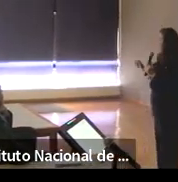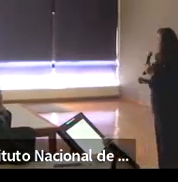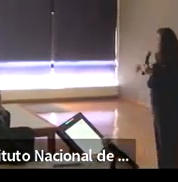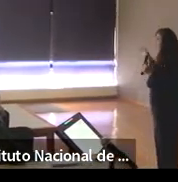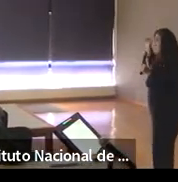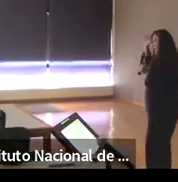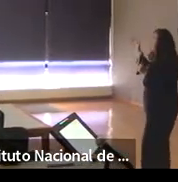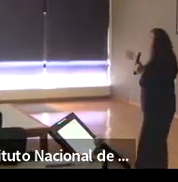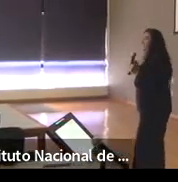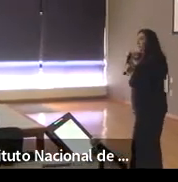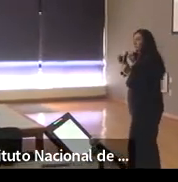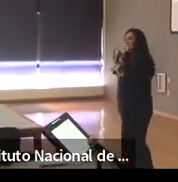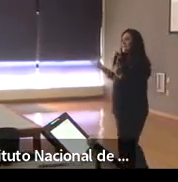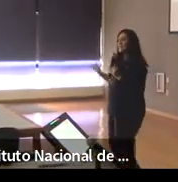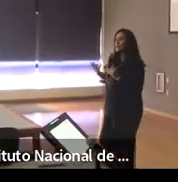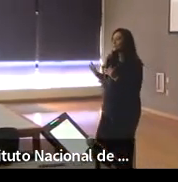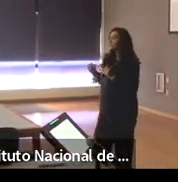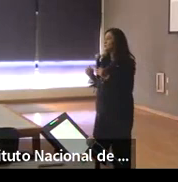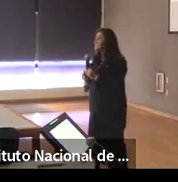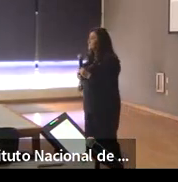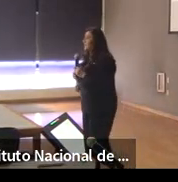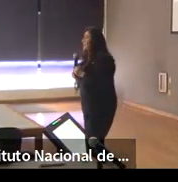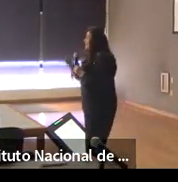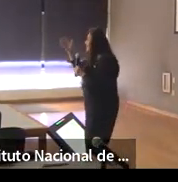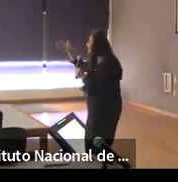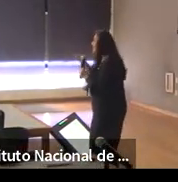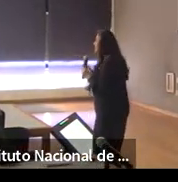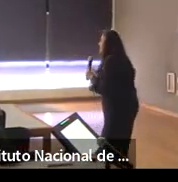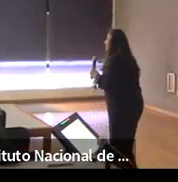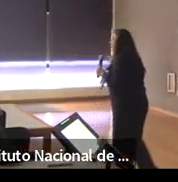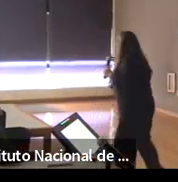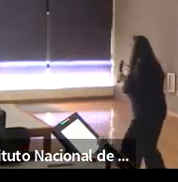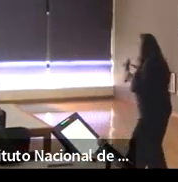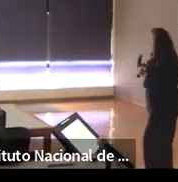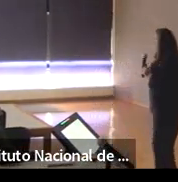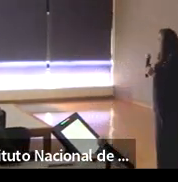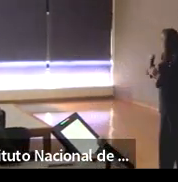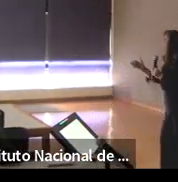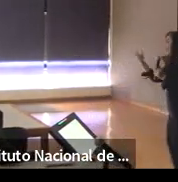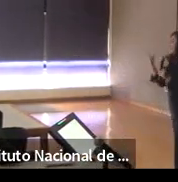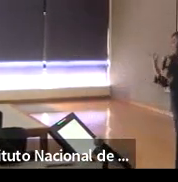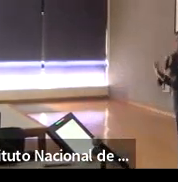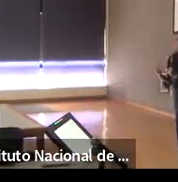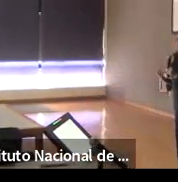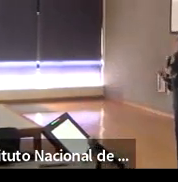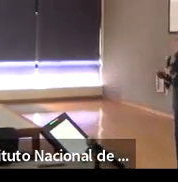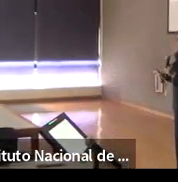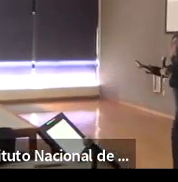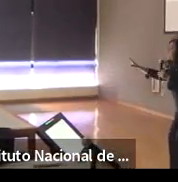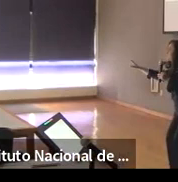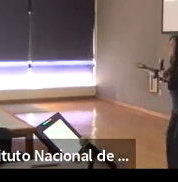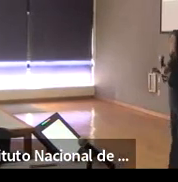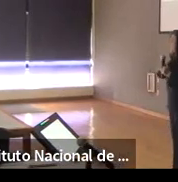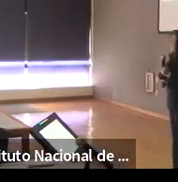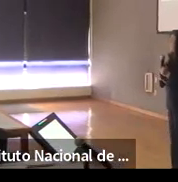este lugar porque eso te da un estatus te da una zona de Confort aquí estoy parada